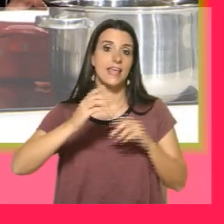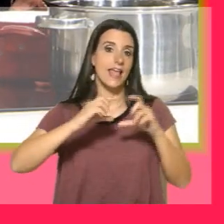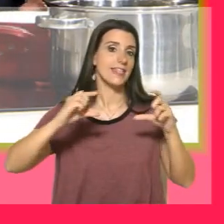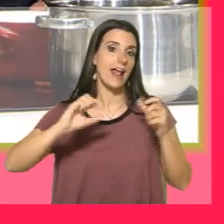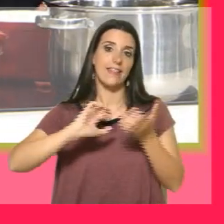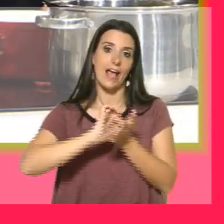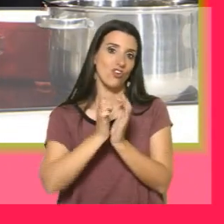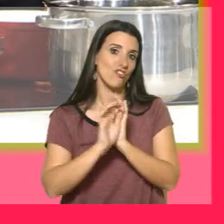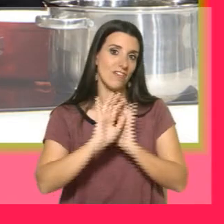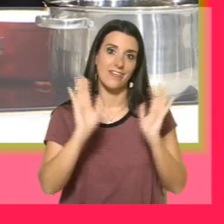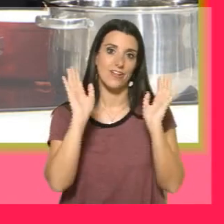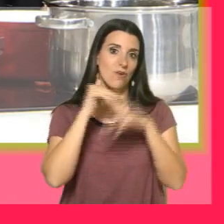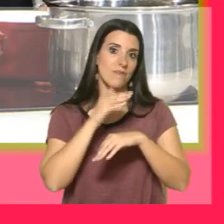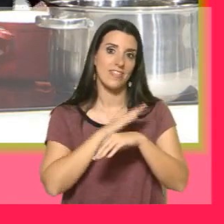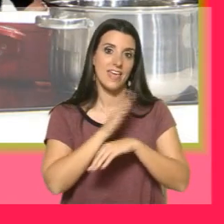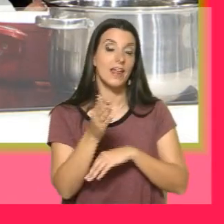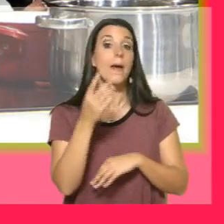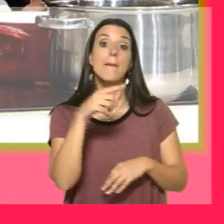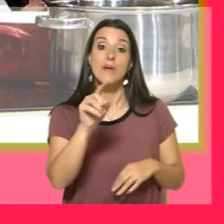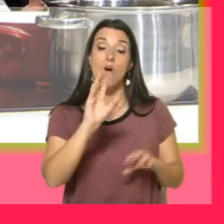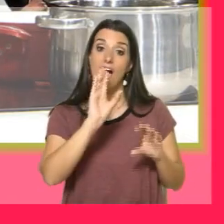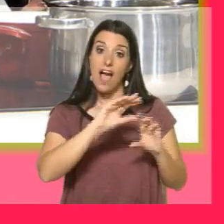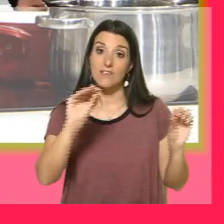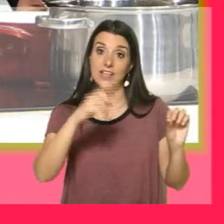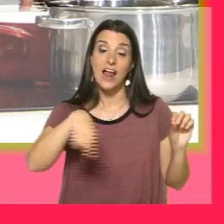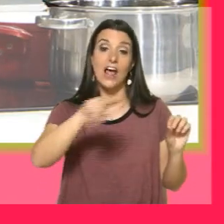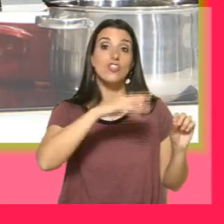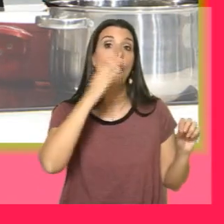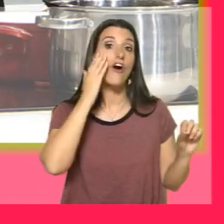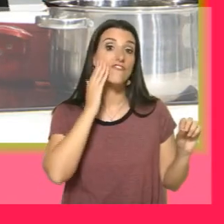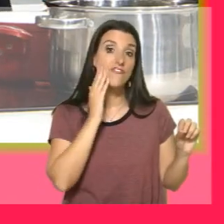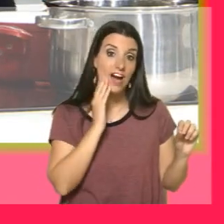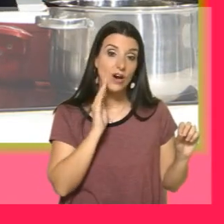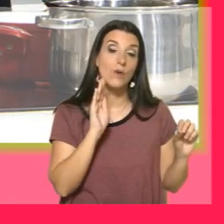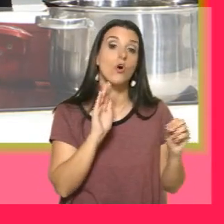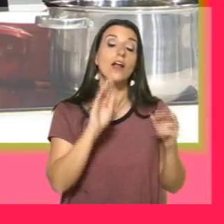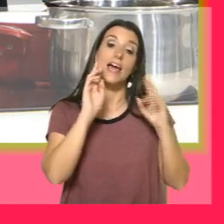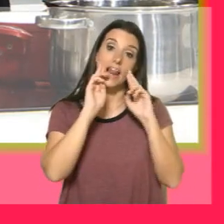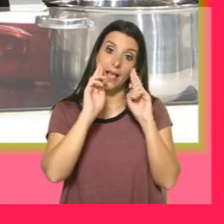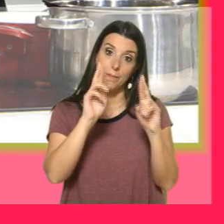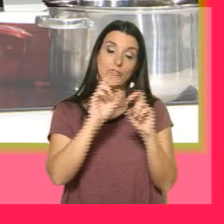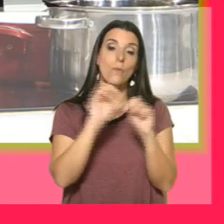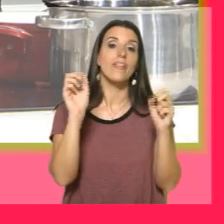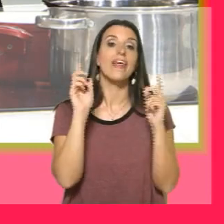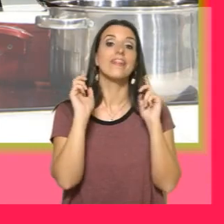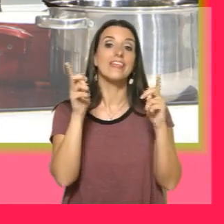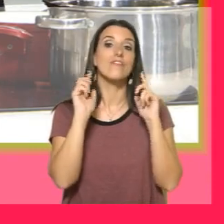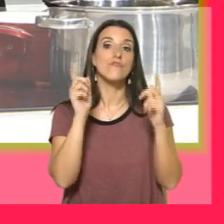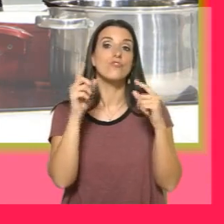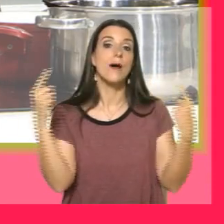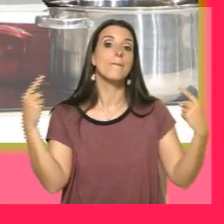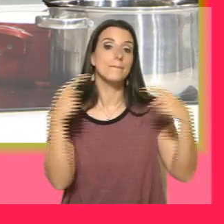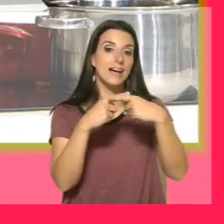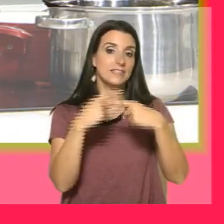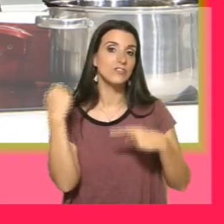lugar. Pero desde ya decir a todos, con, por supuesto, las parcialidades, el único que sea con respeto y que se pueda disfrutar, ¿no? Este o